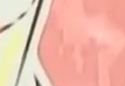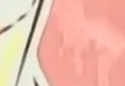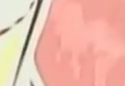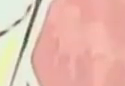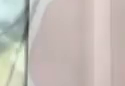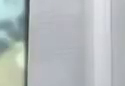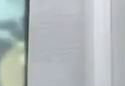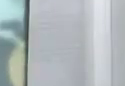y viernes